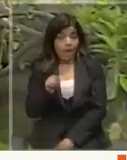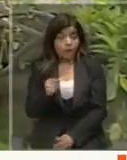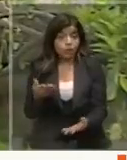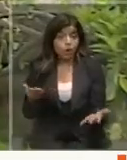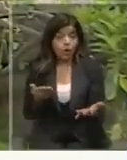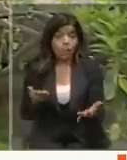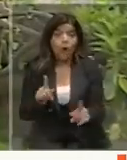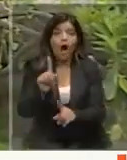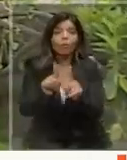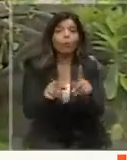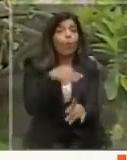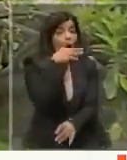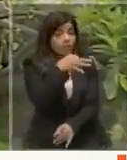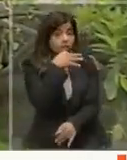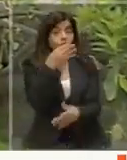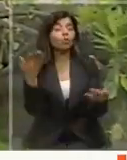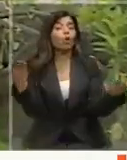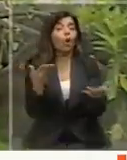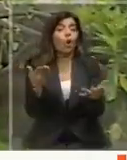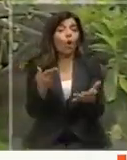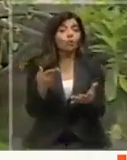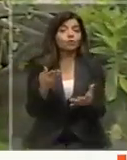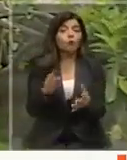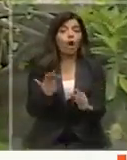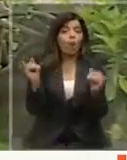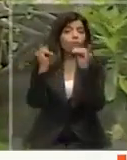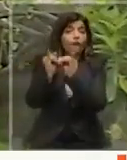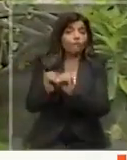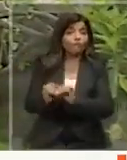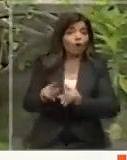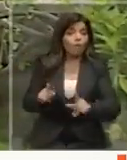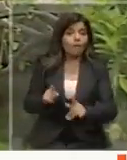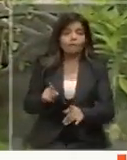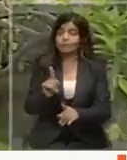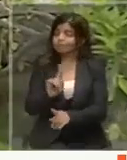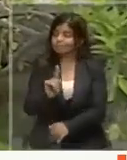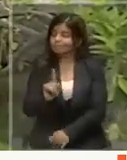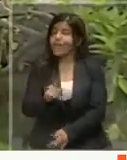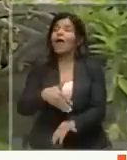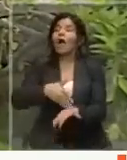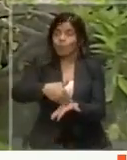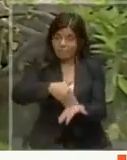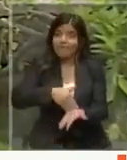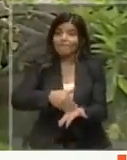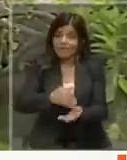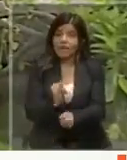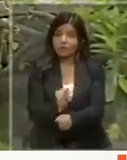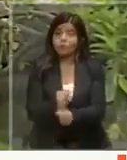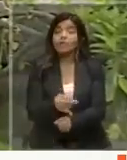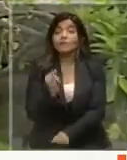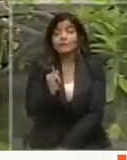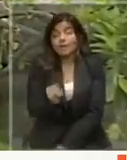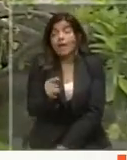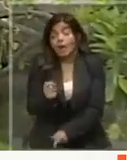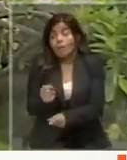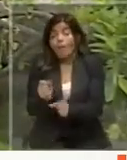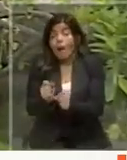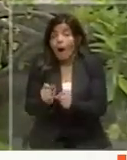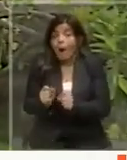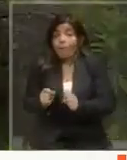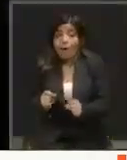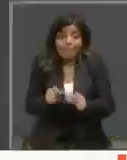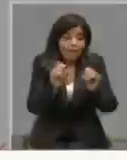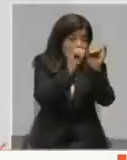algunos lo han interpretado como un modo super sino que es una debilidad institucional que permite que pueda darse ese modus